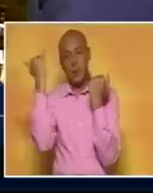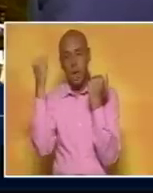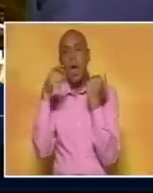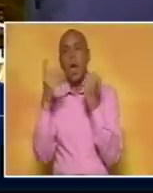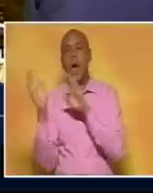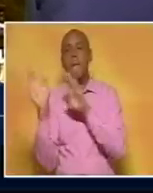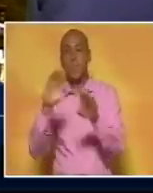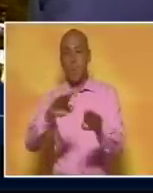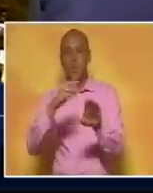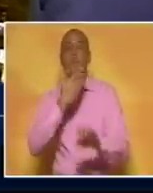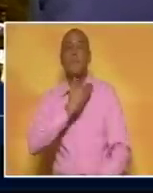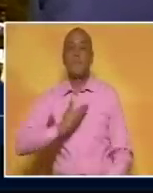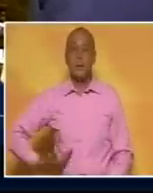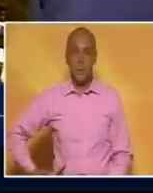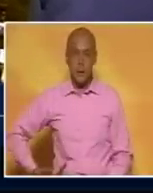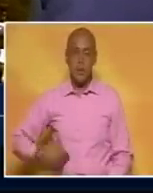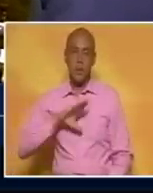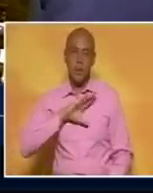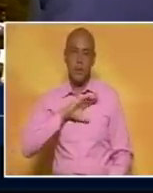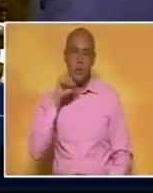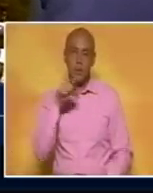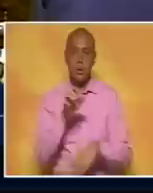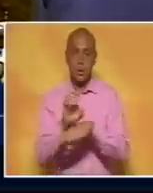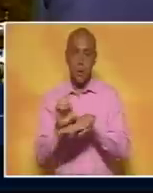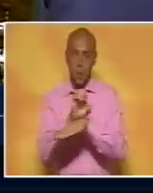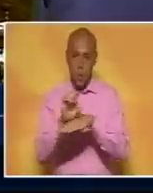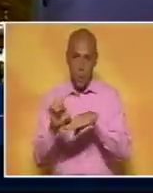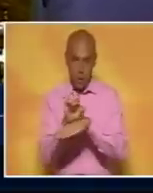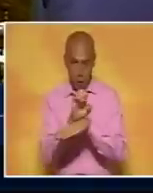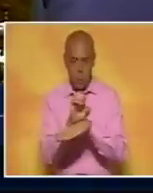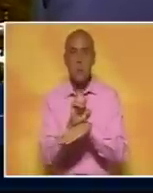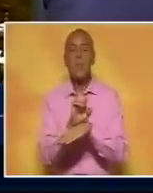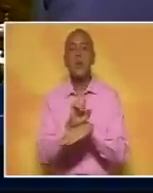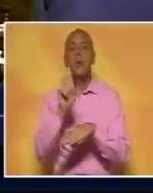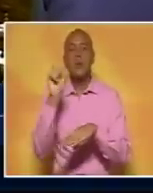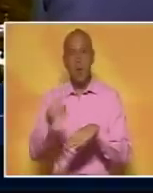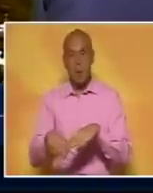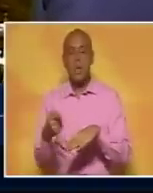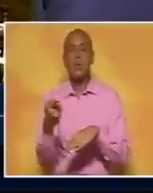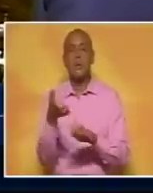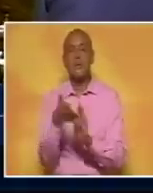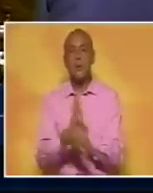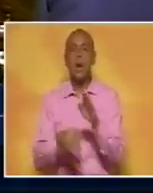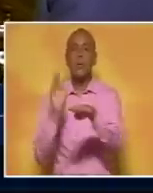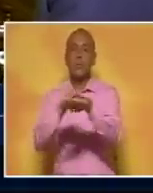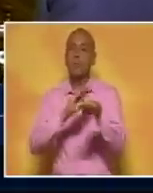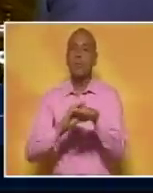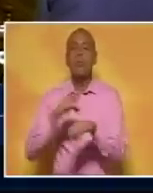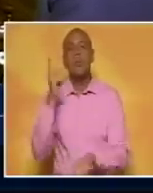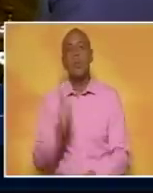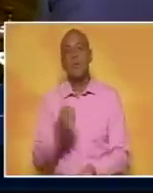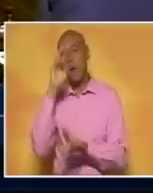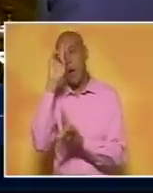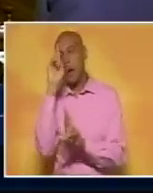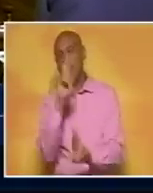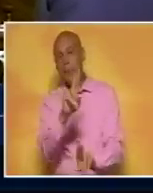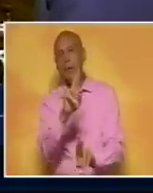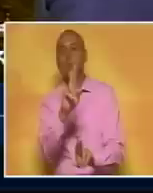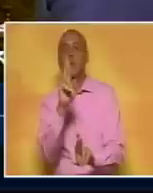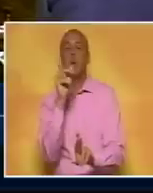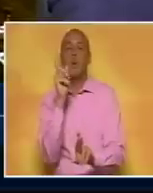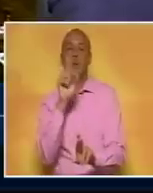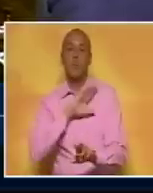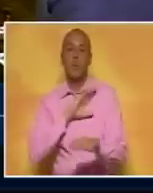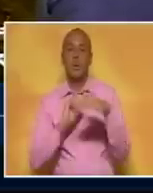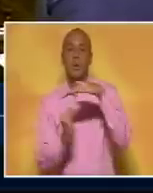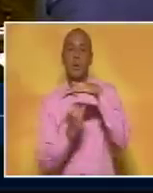solidaridad hacia el presidente de ese país, Lenín Moreno, y también pidió respeto para las instituciones